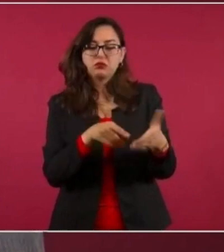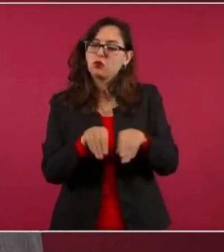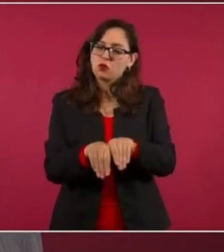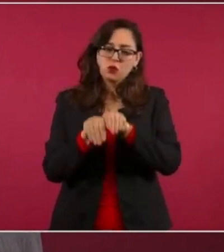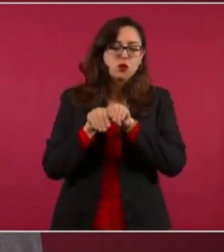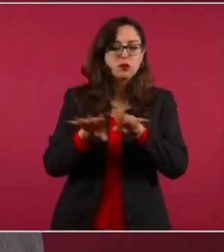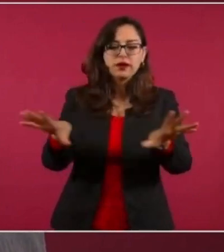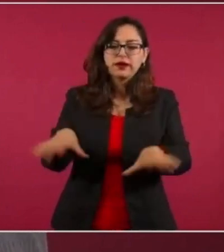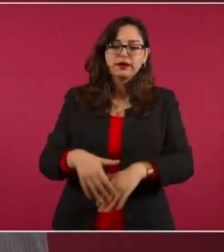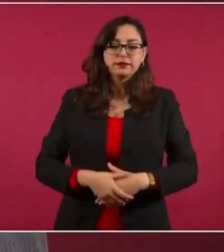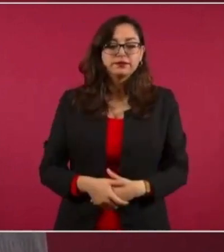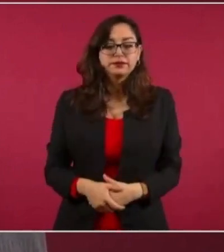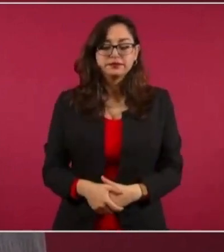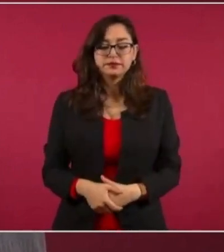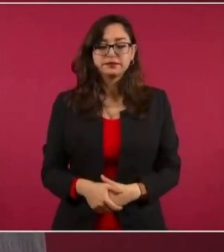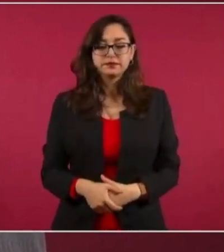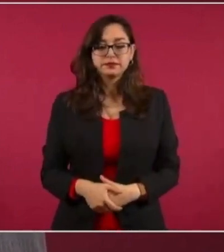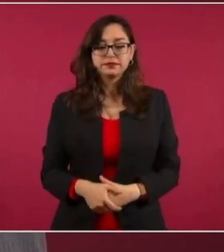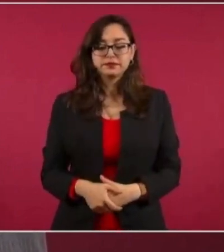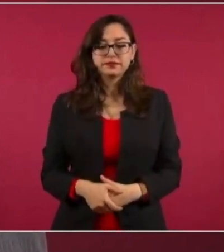procediera.